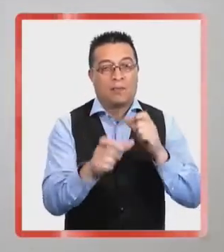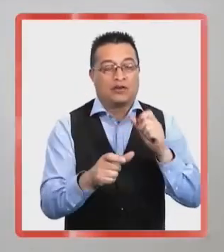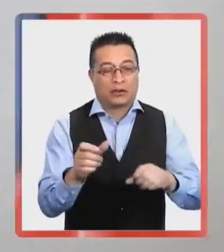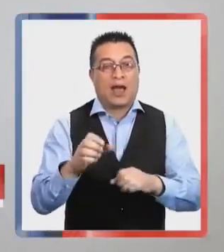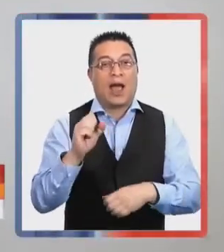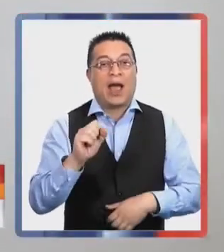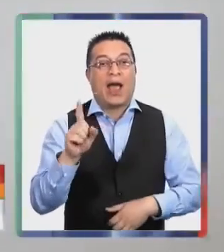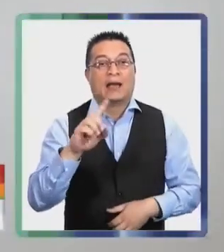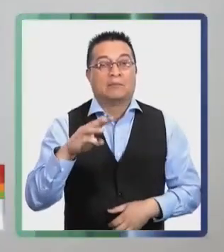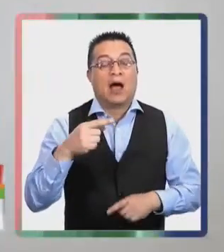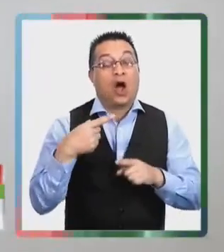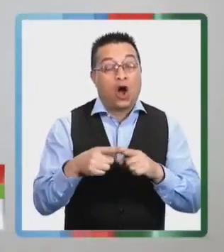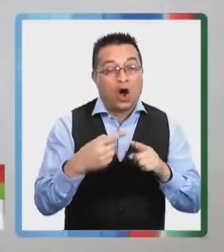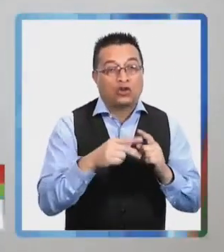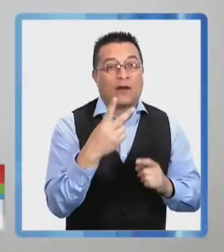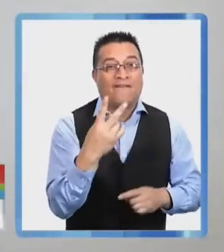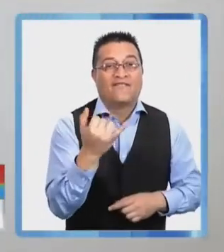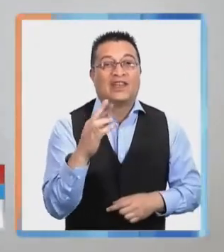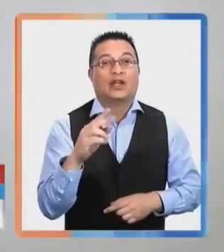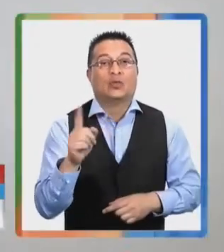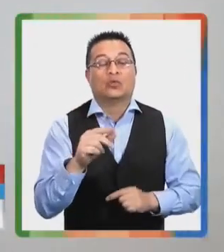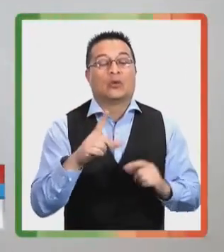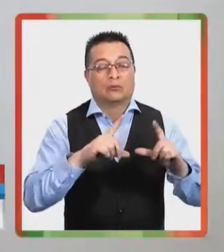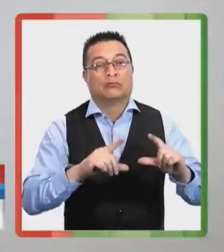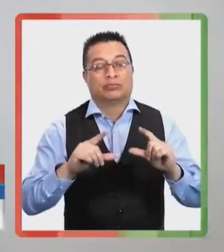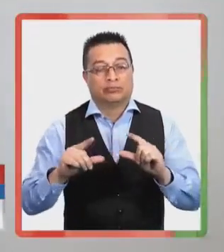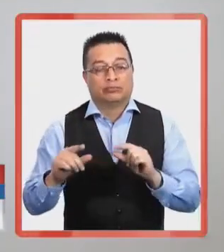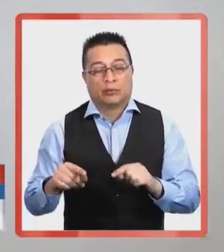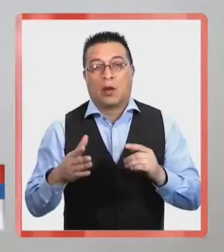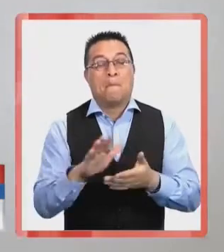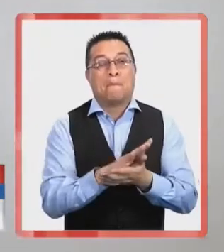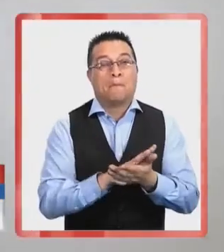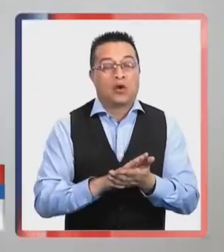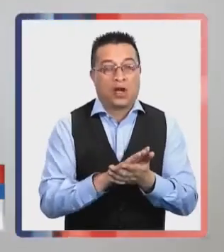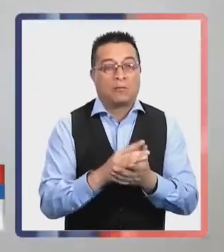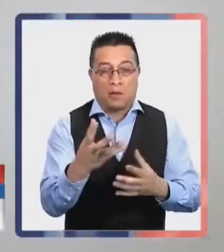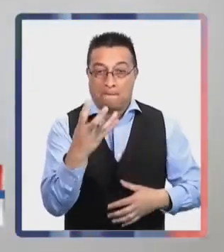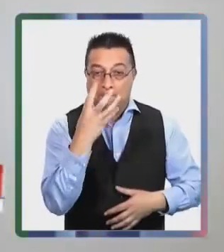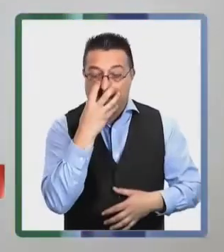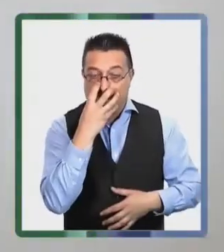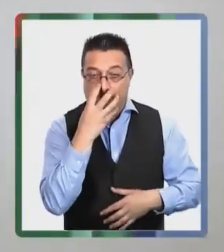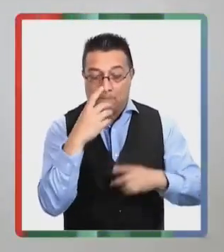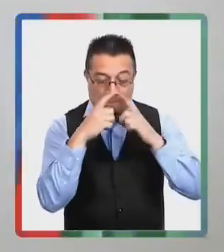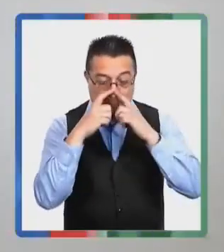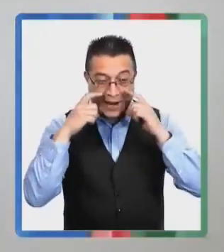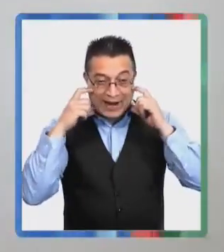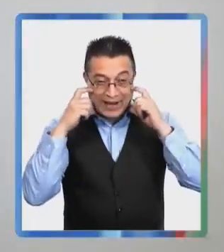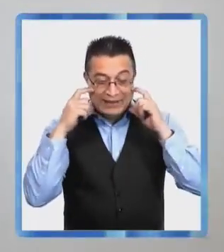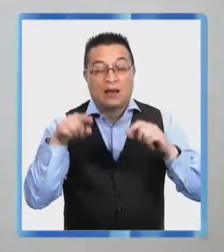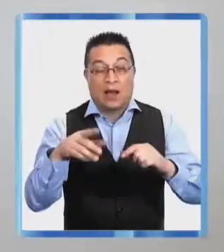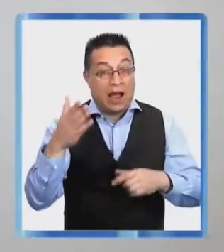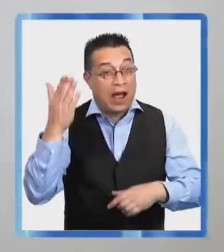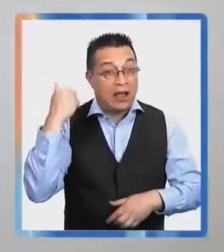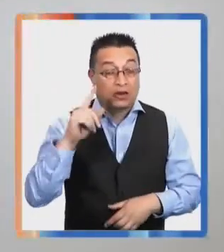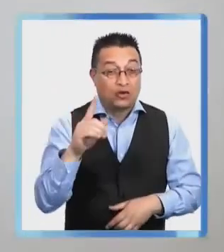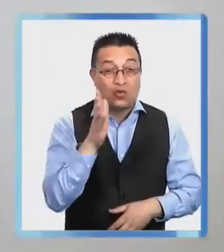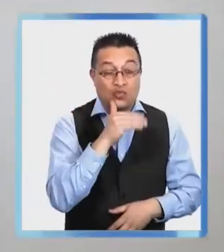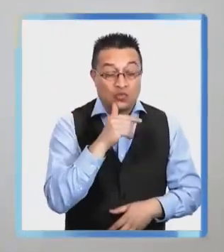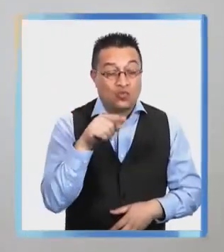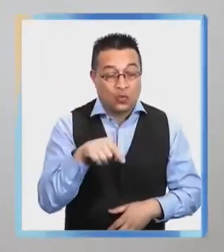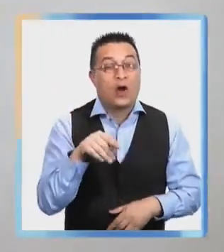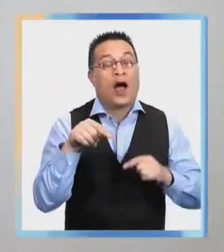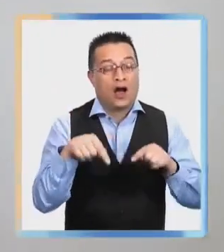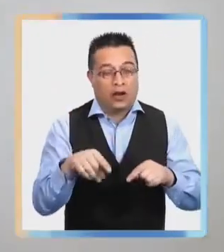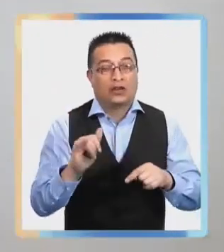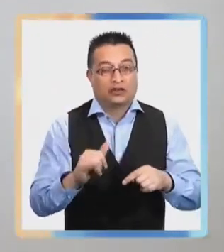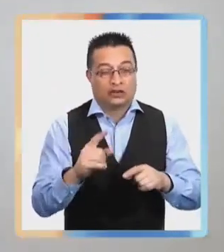coronavirus ayudan también a los pacientes asmáticos para otros virus y por eso han disminuido también las descompensaciones. Por ejemplo, el uso de mascarilla, que es algo que